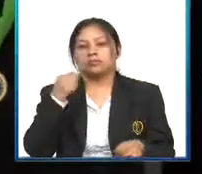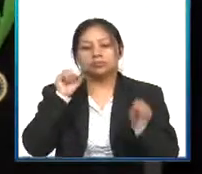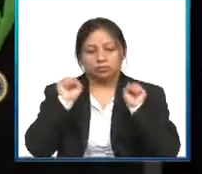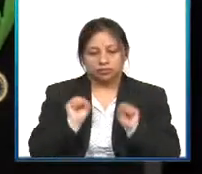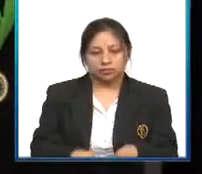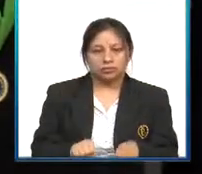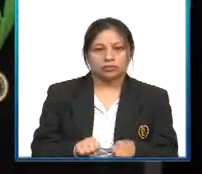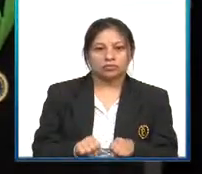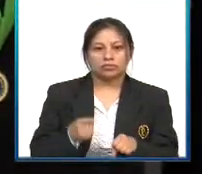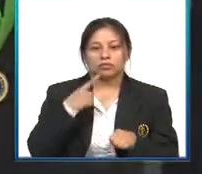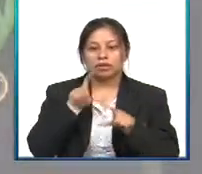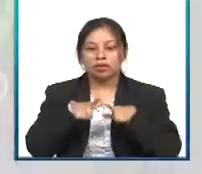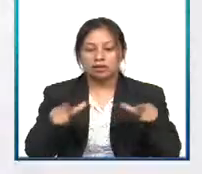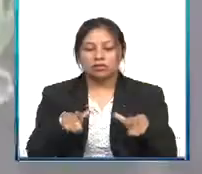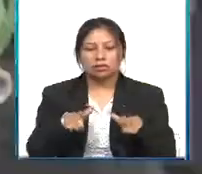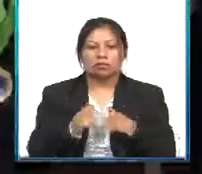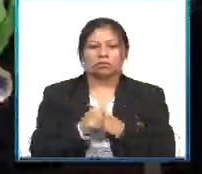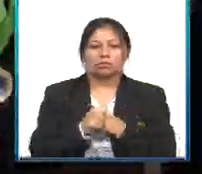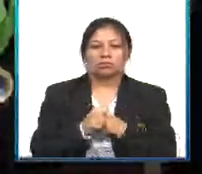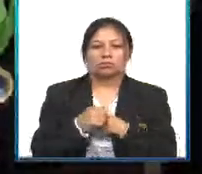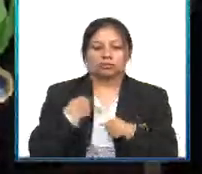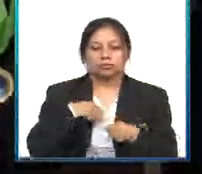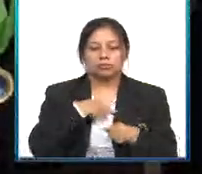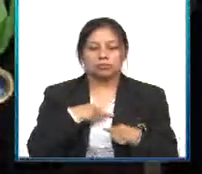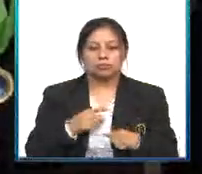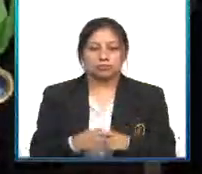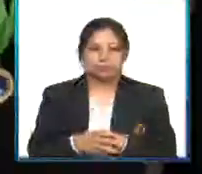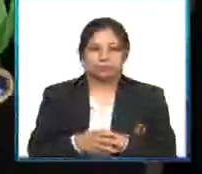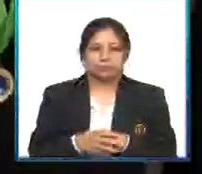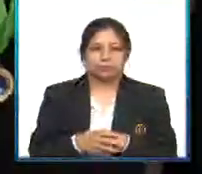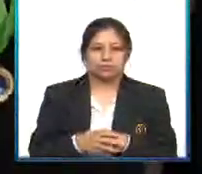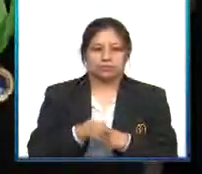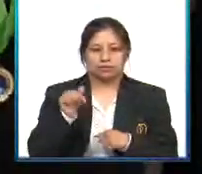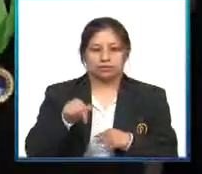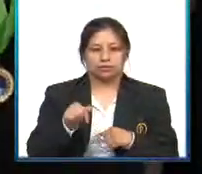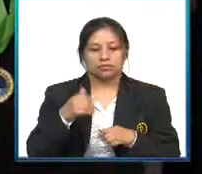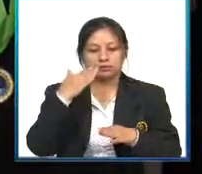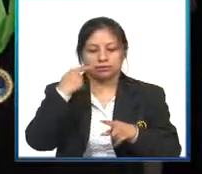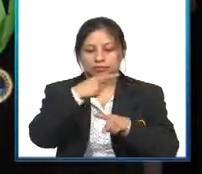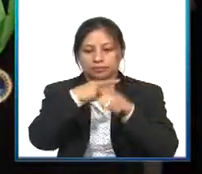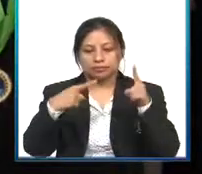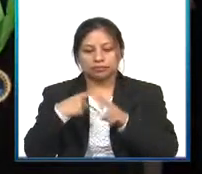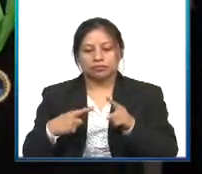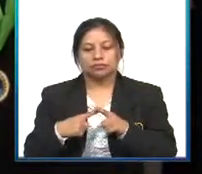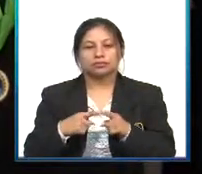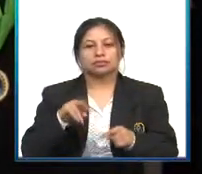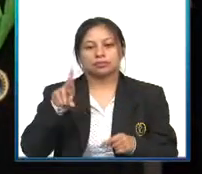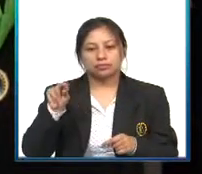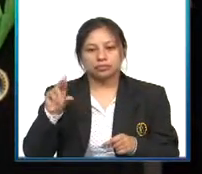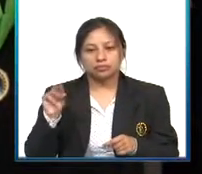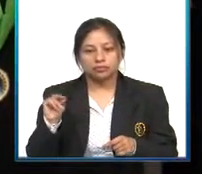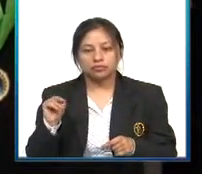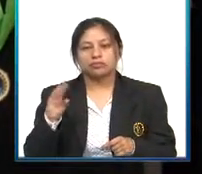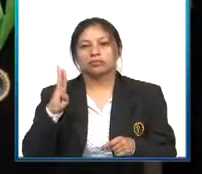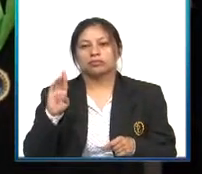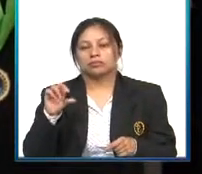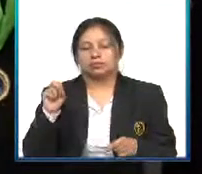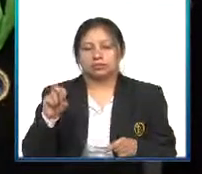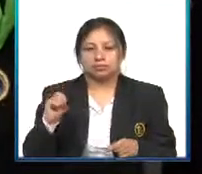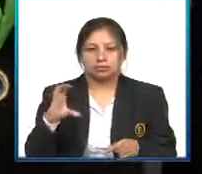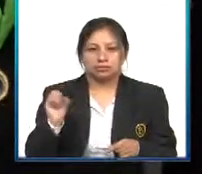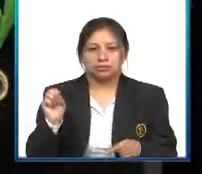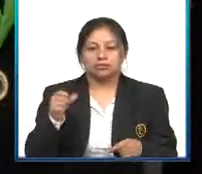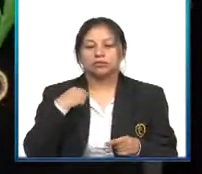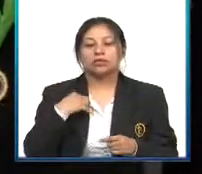para ese evento. Nosotros obtuvimos en esta edición una medalla de oro, una medalla de bronce y una